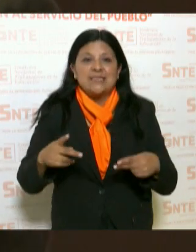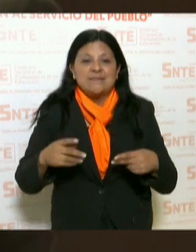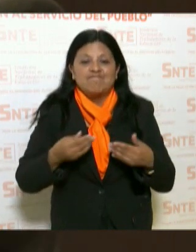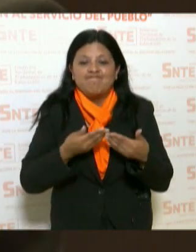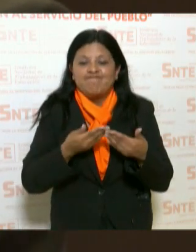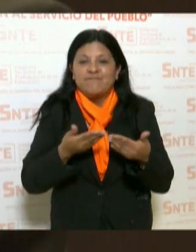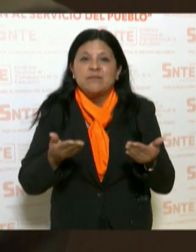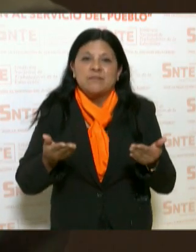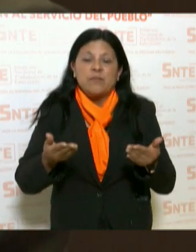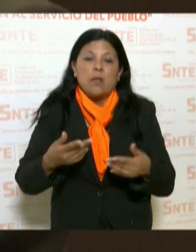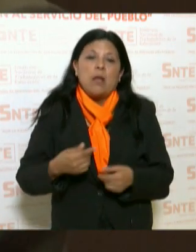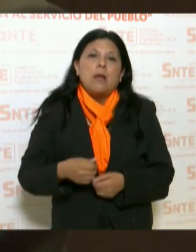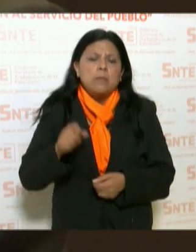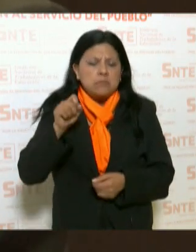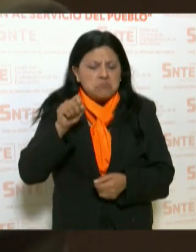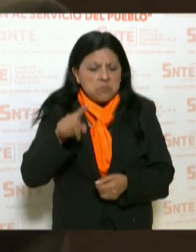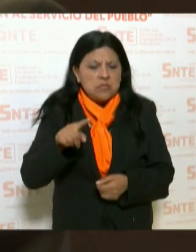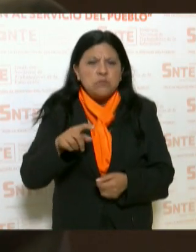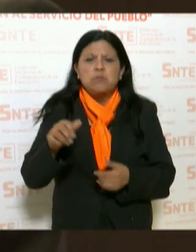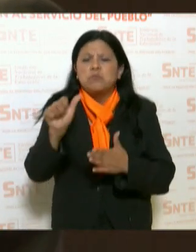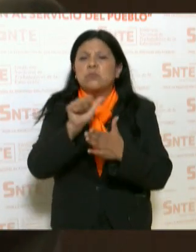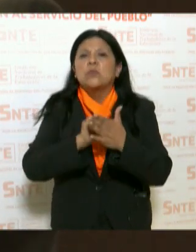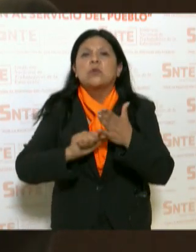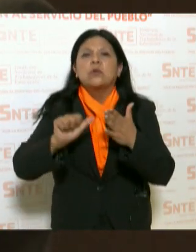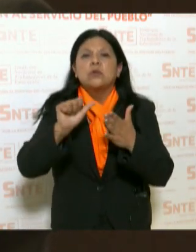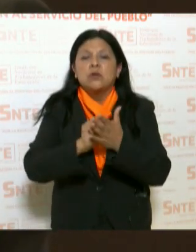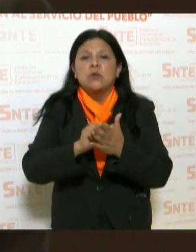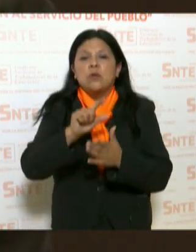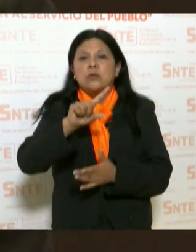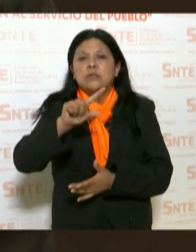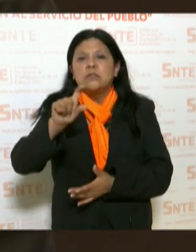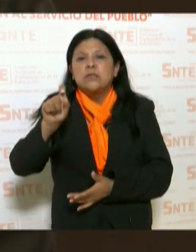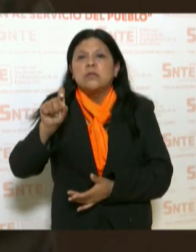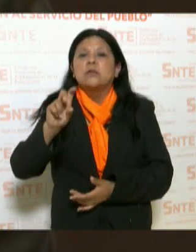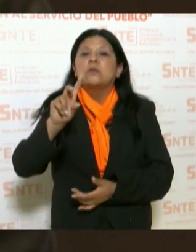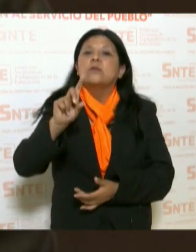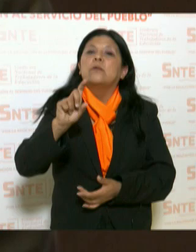se aprueba el artículo 123,